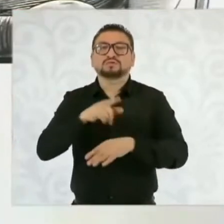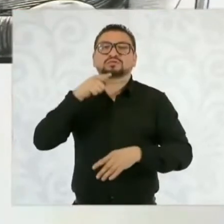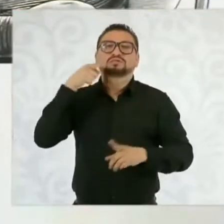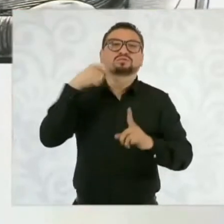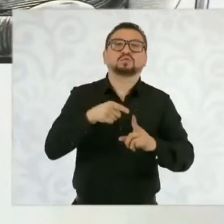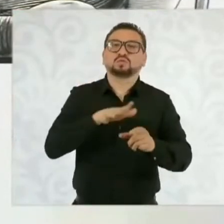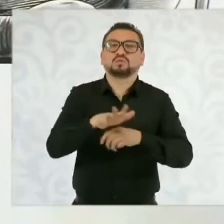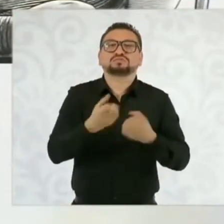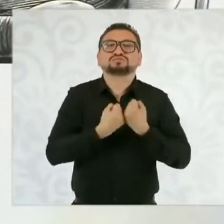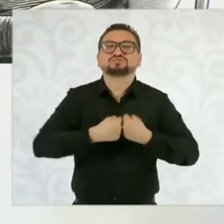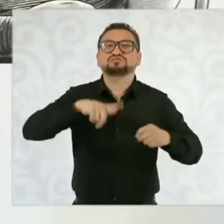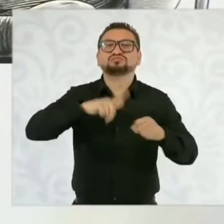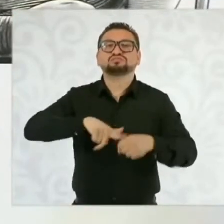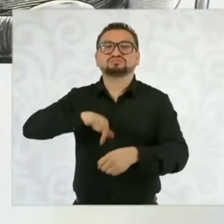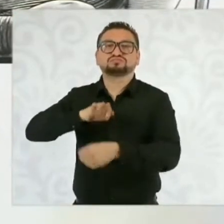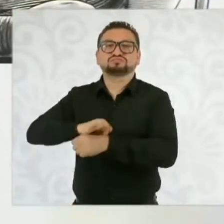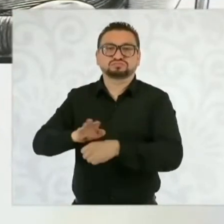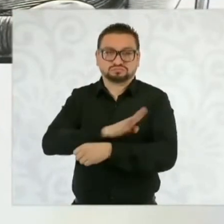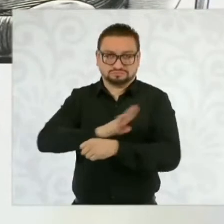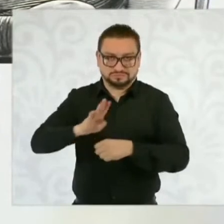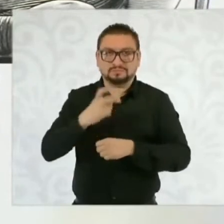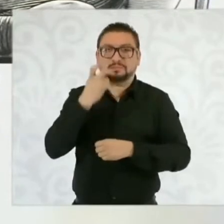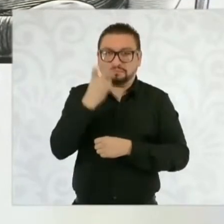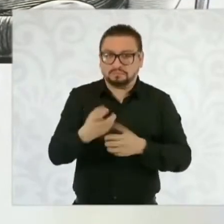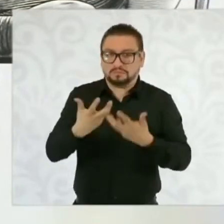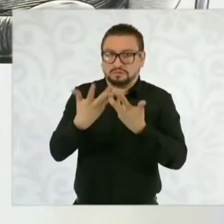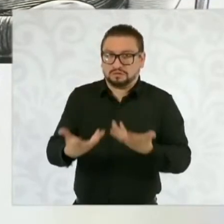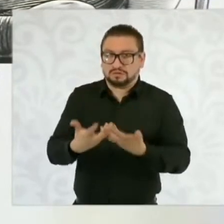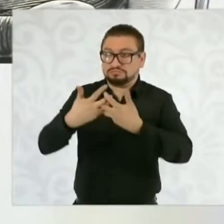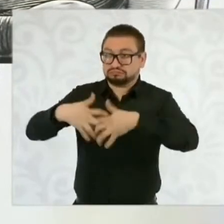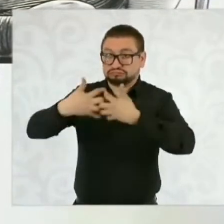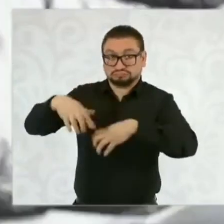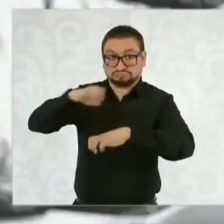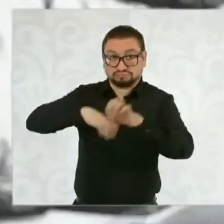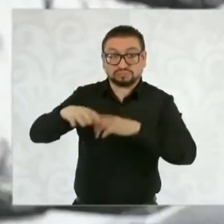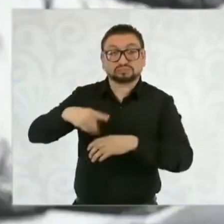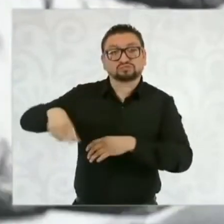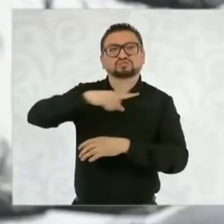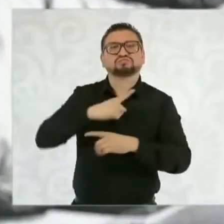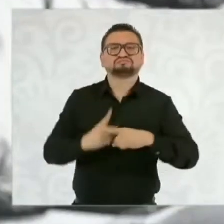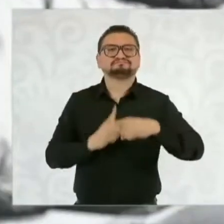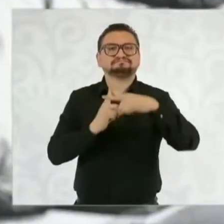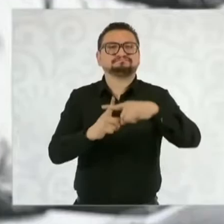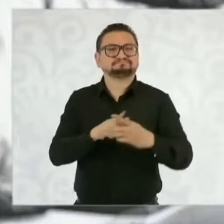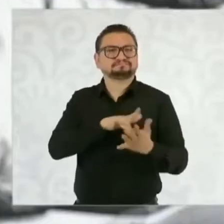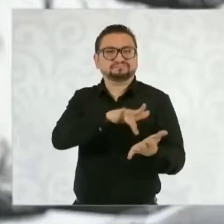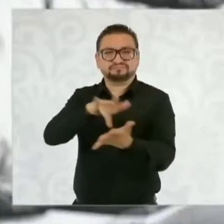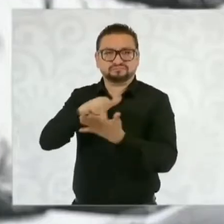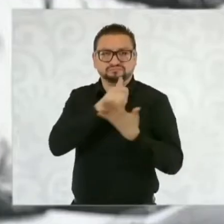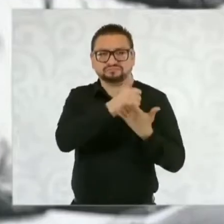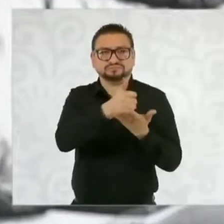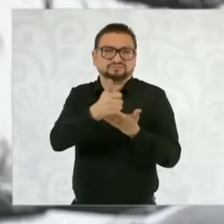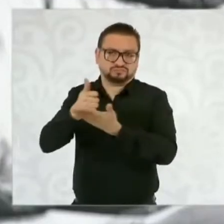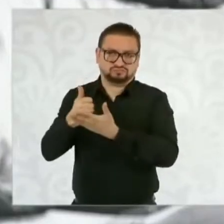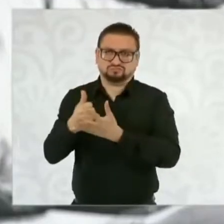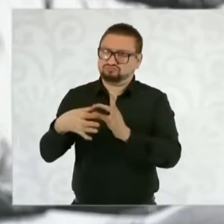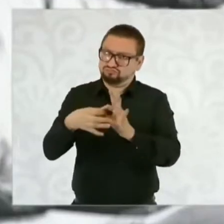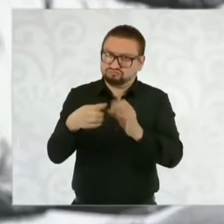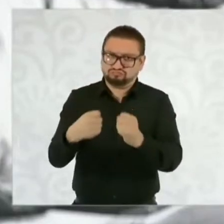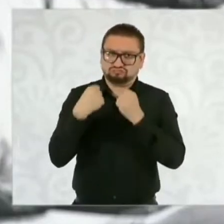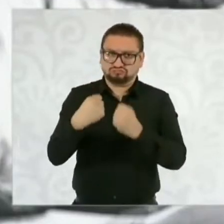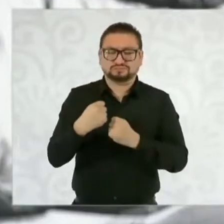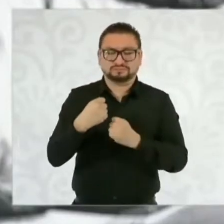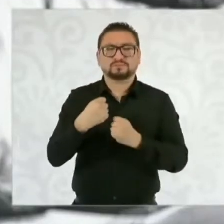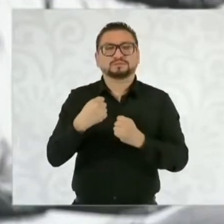social. Es así como el sector empresarial se suma de manera solidaria y con